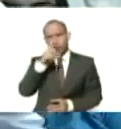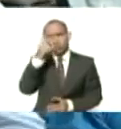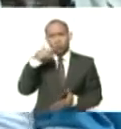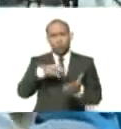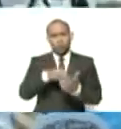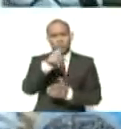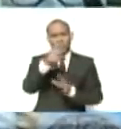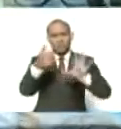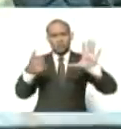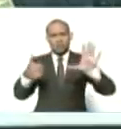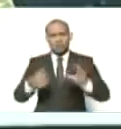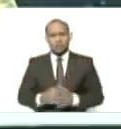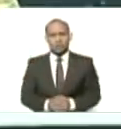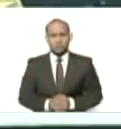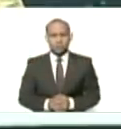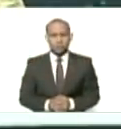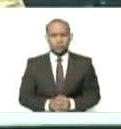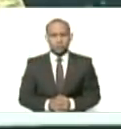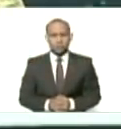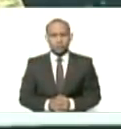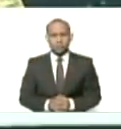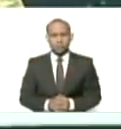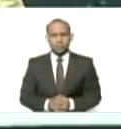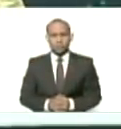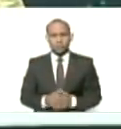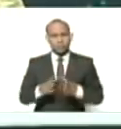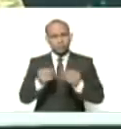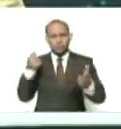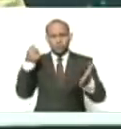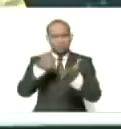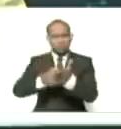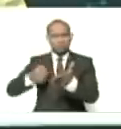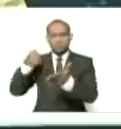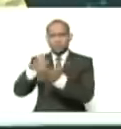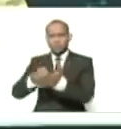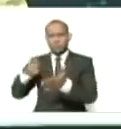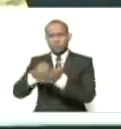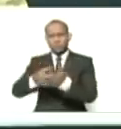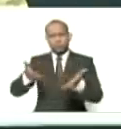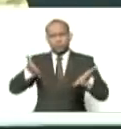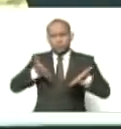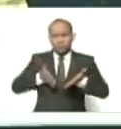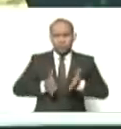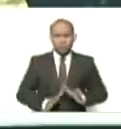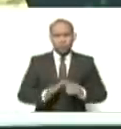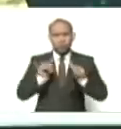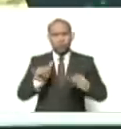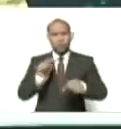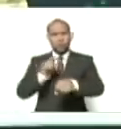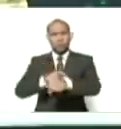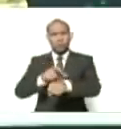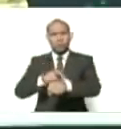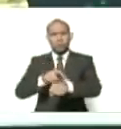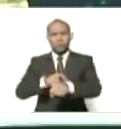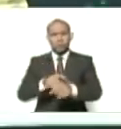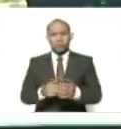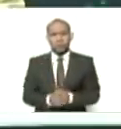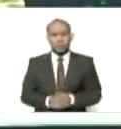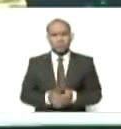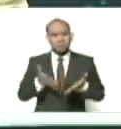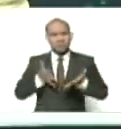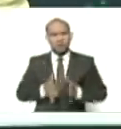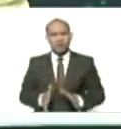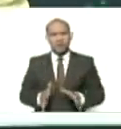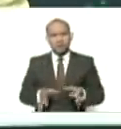Octubre del año 2016, al calor de la batalla. Nació casi en el mismo momento en que nació